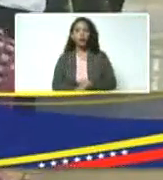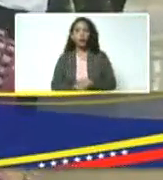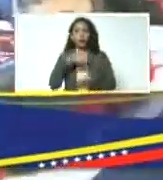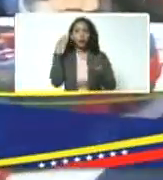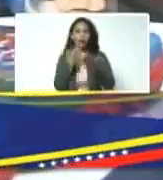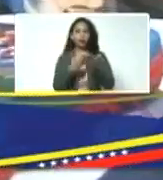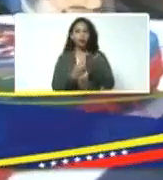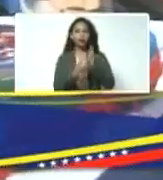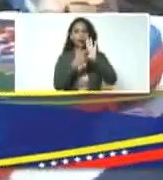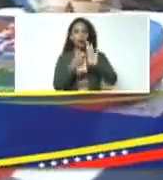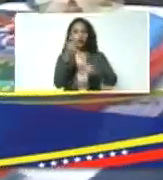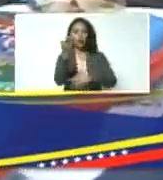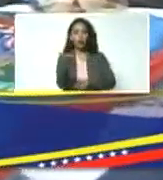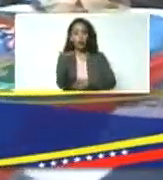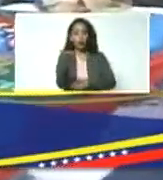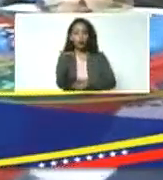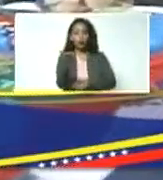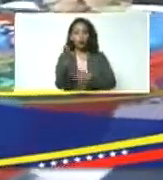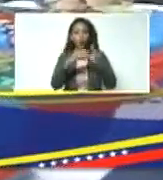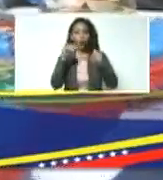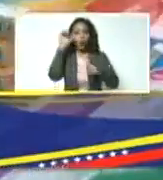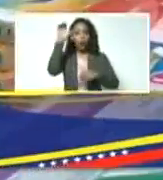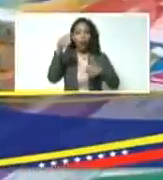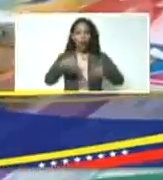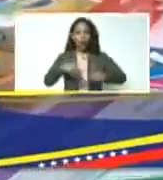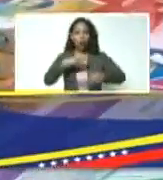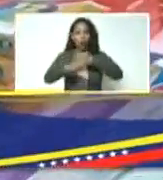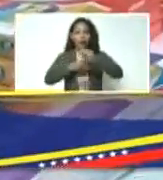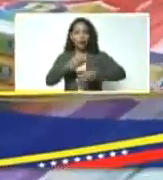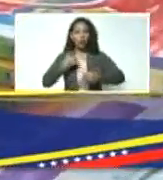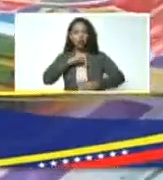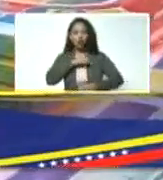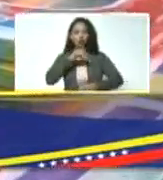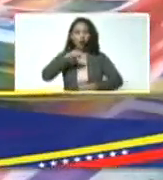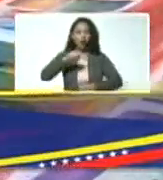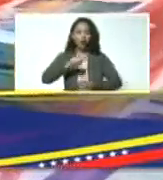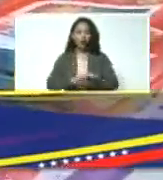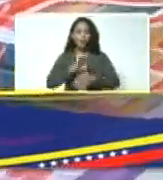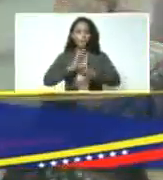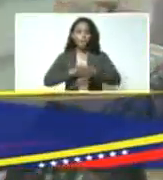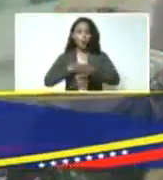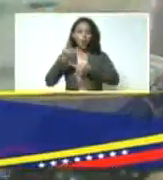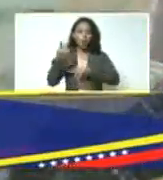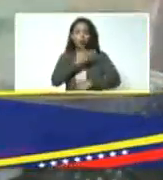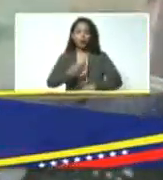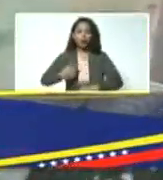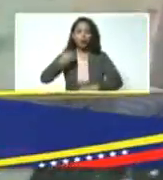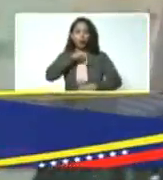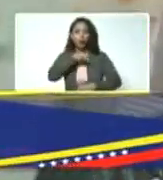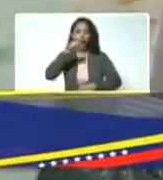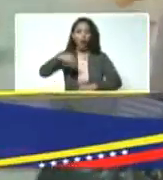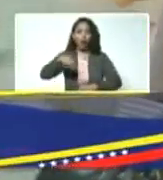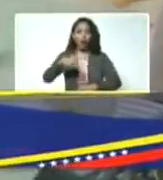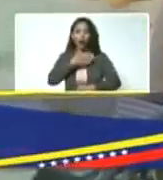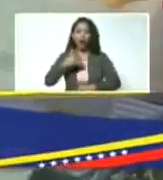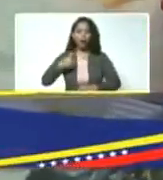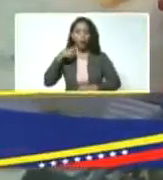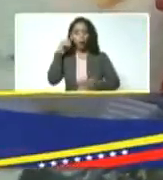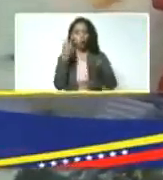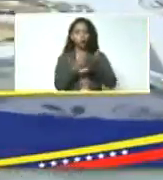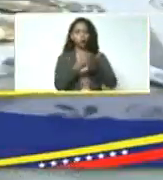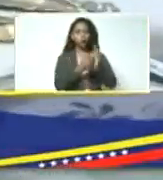a usted y al país todo el esfuerzo de lo que aquí estamos haciendo. Y por eso, presidente, desde aquí queremos hoy